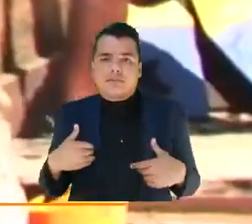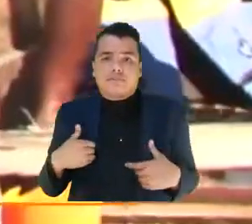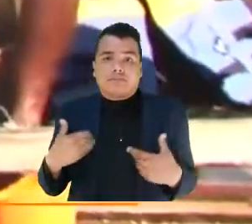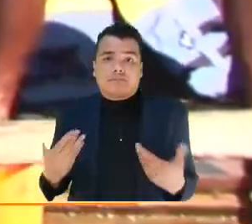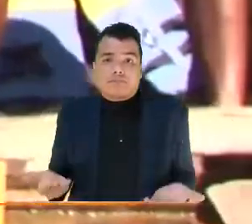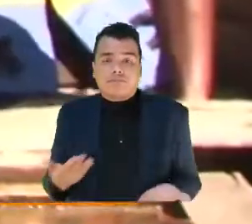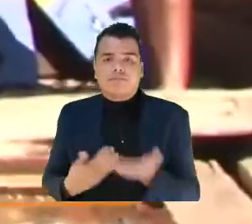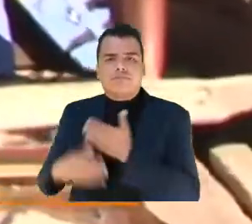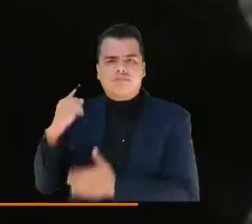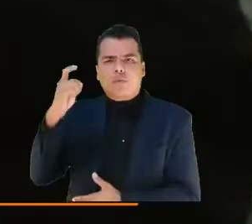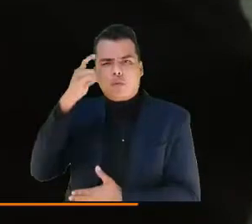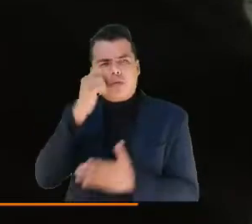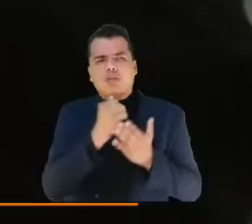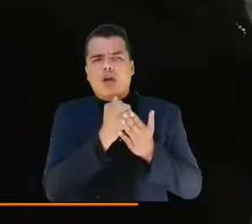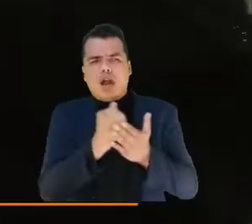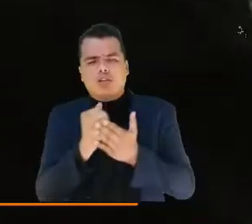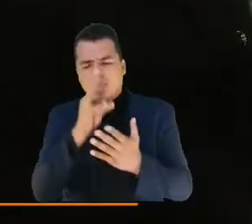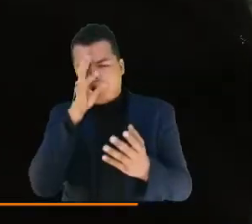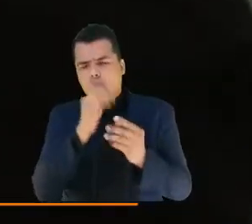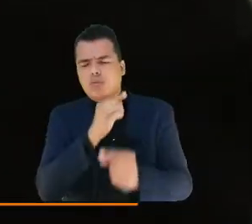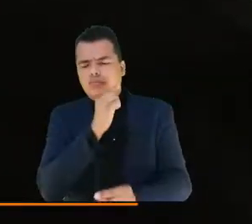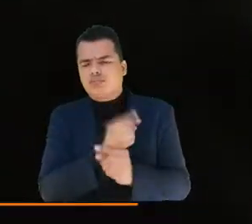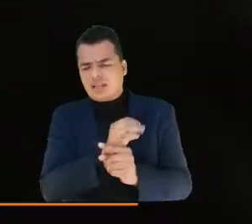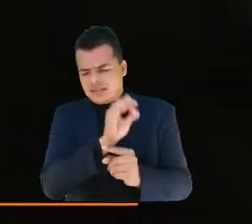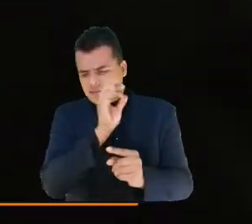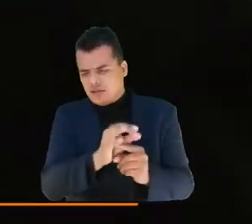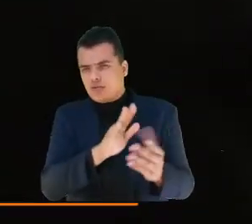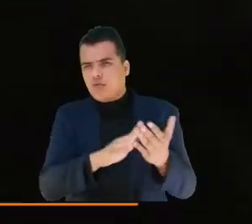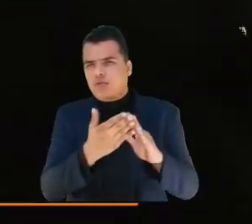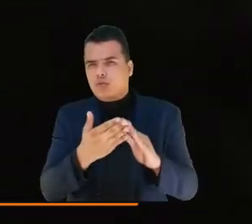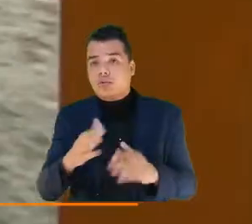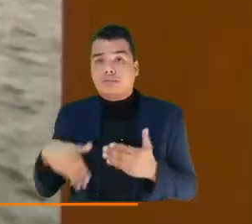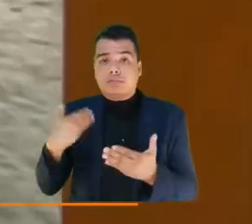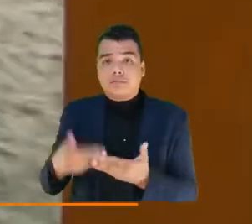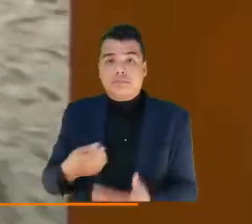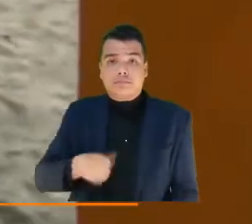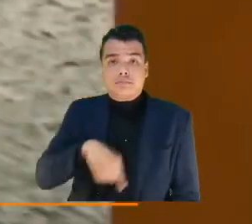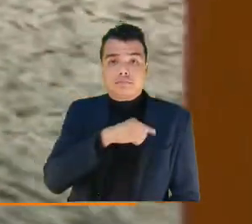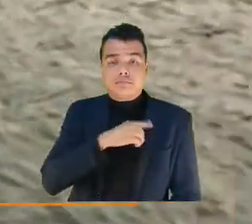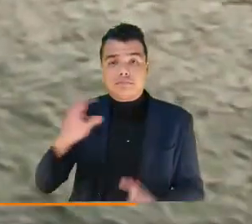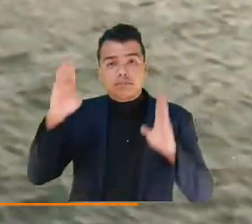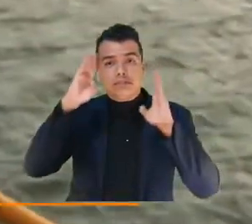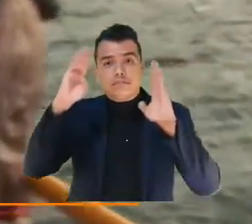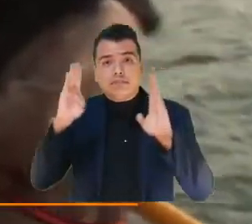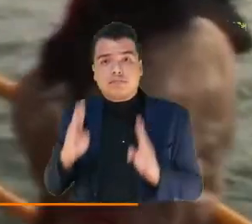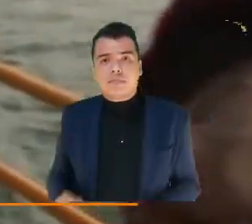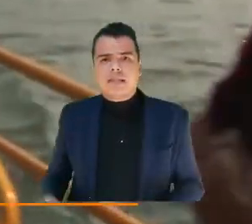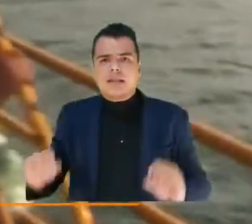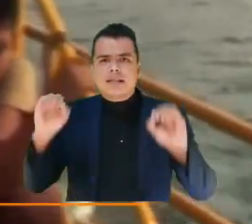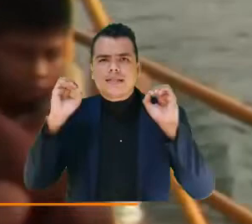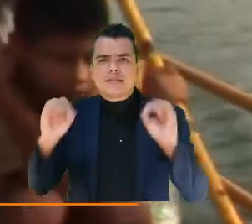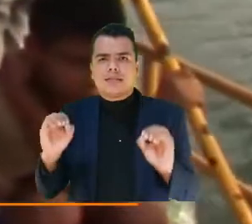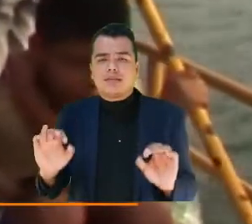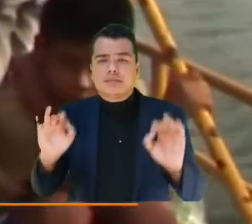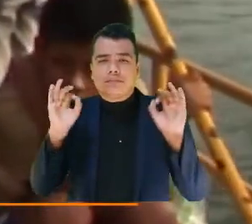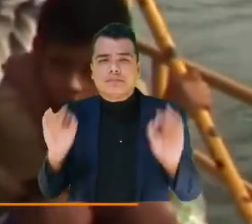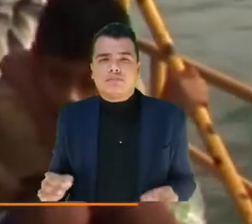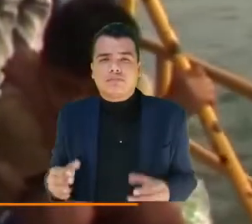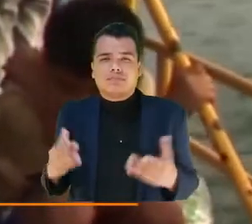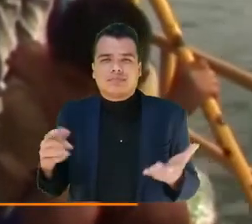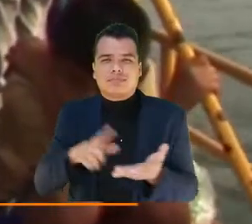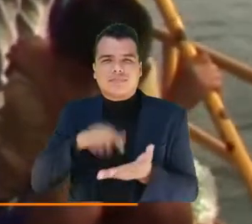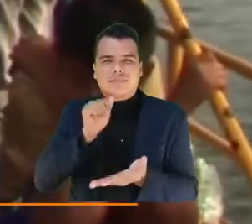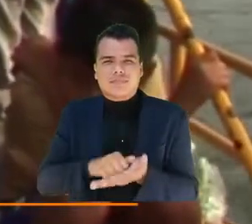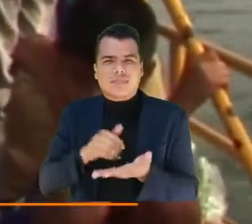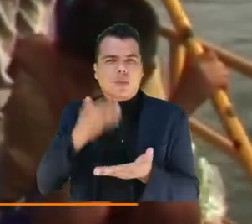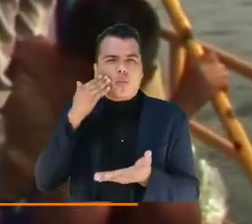unos compromisos con la comunidad en ese momento que la gente todavía añora que le reparen por todas esas afectaciones. Se llama el Acta